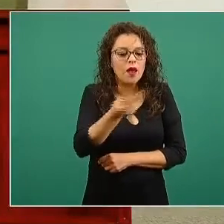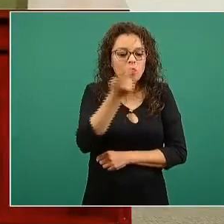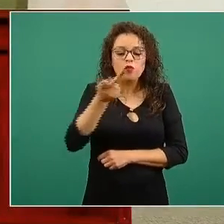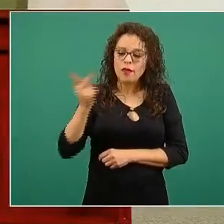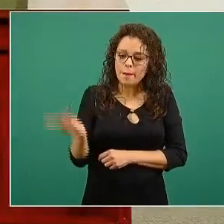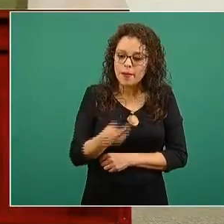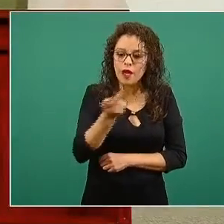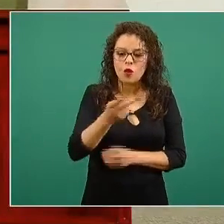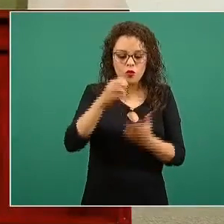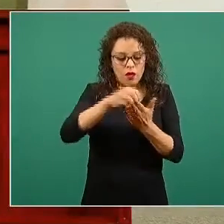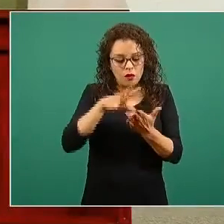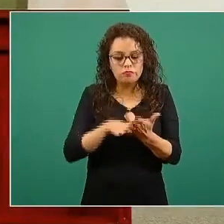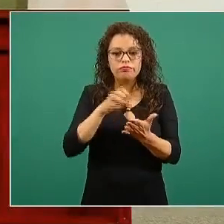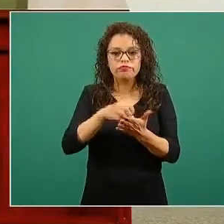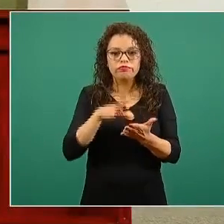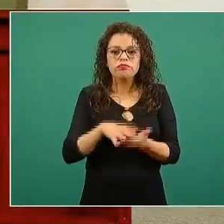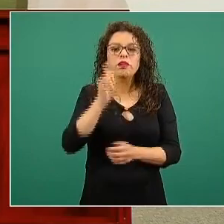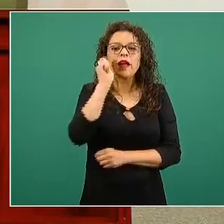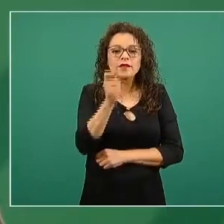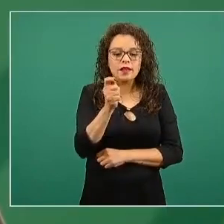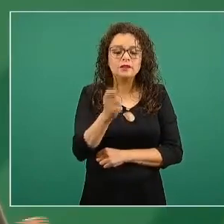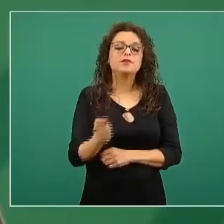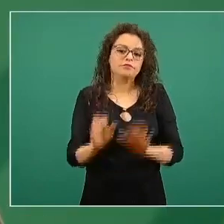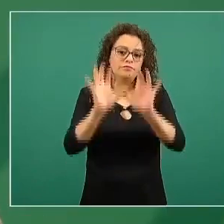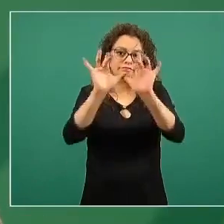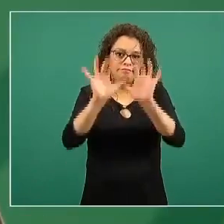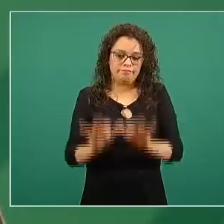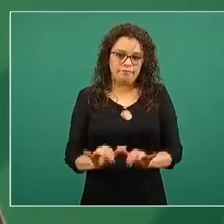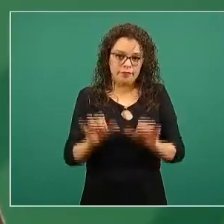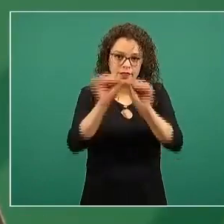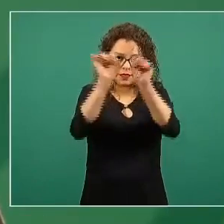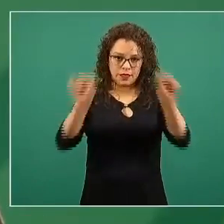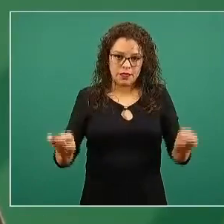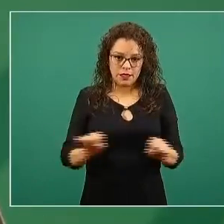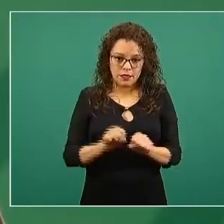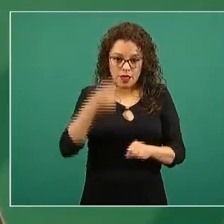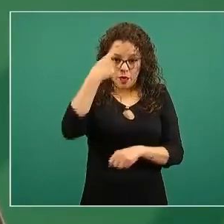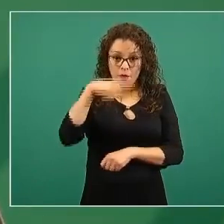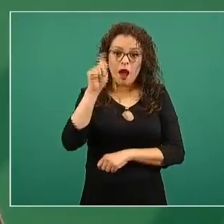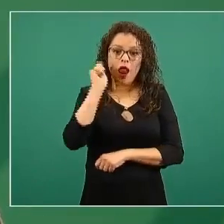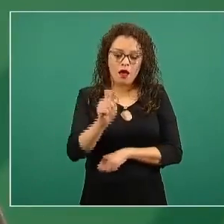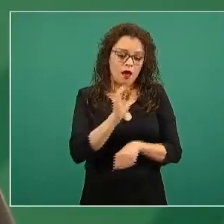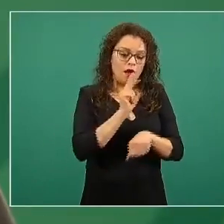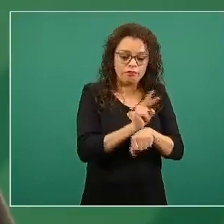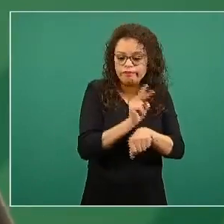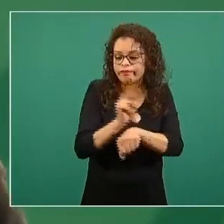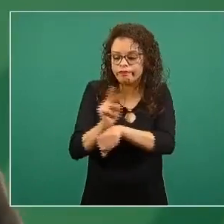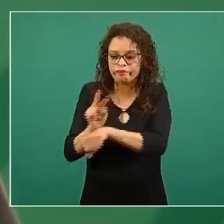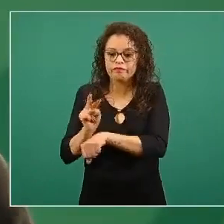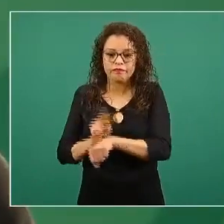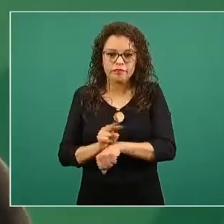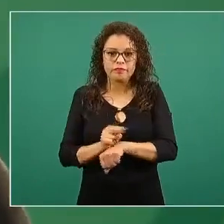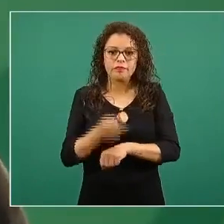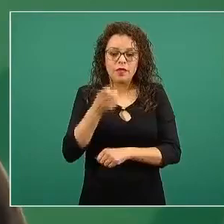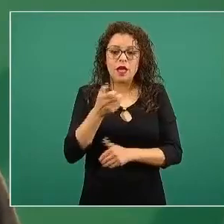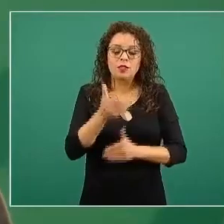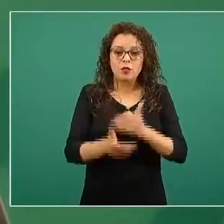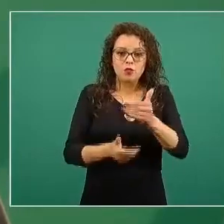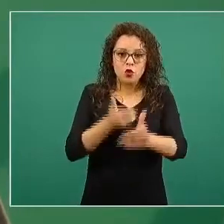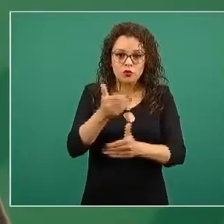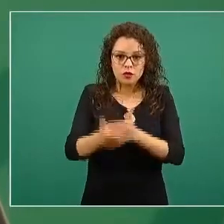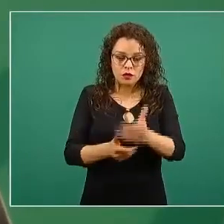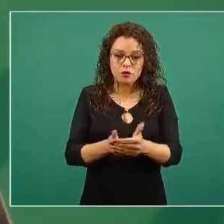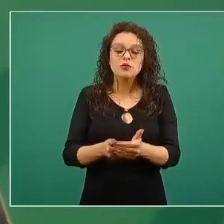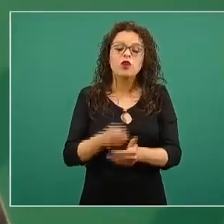se registra en el sistema para efectos de la farmacovigilancia, ¿no? Que son procesos posteriores a